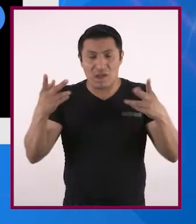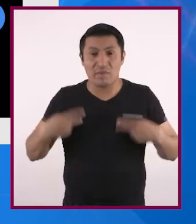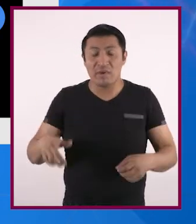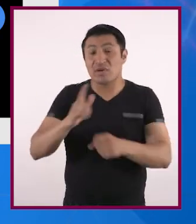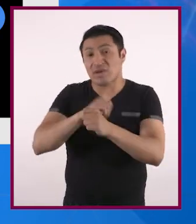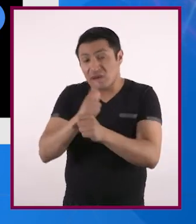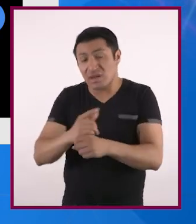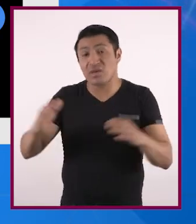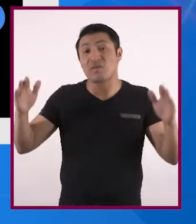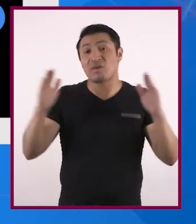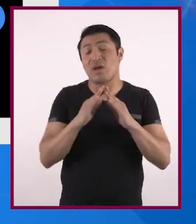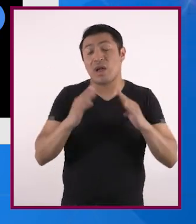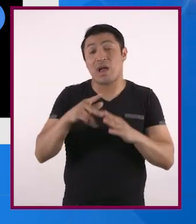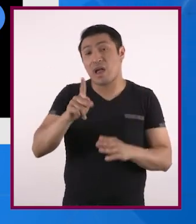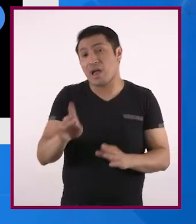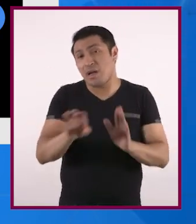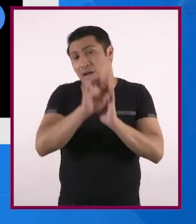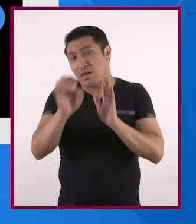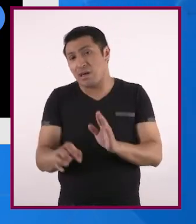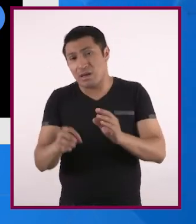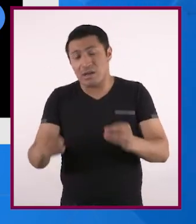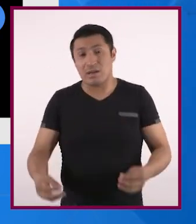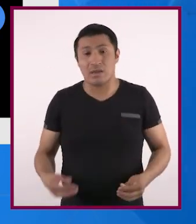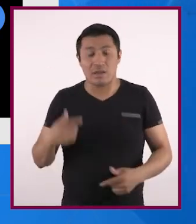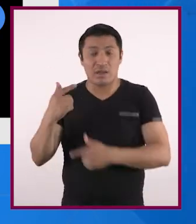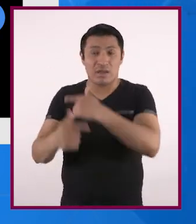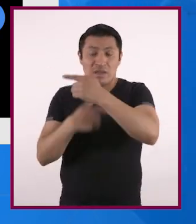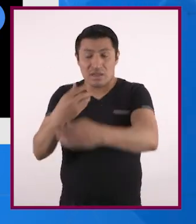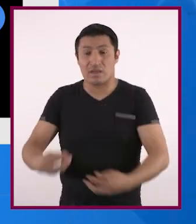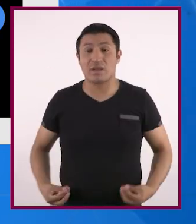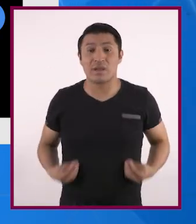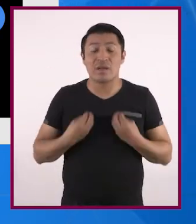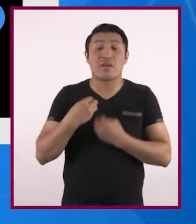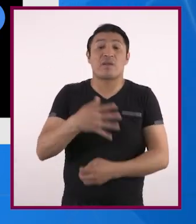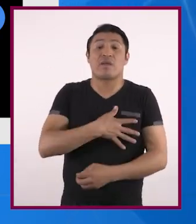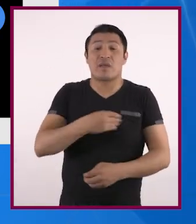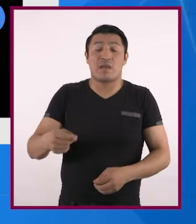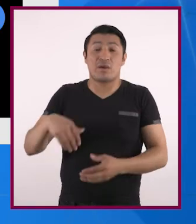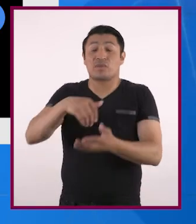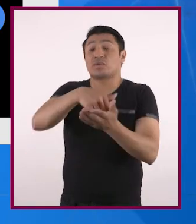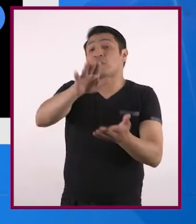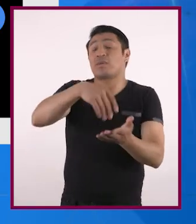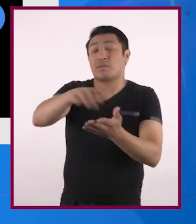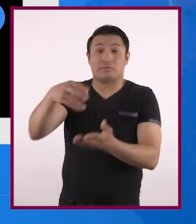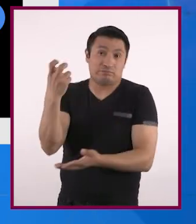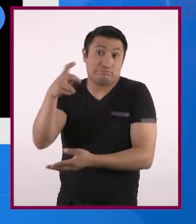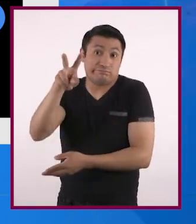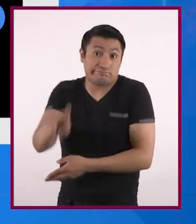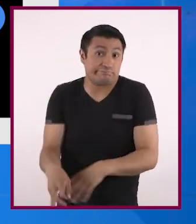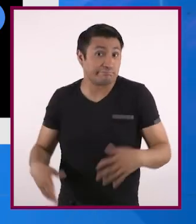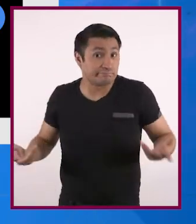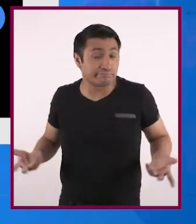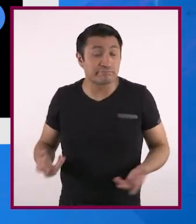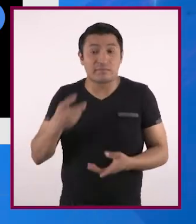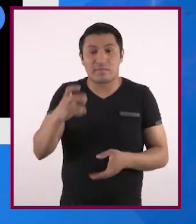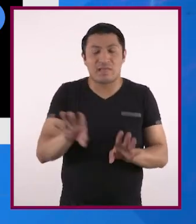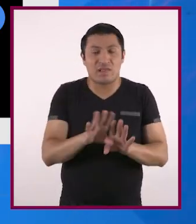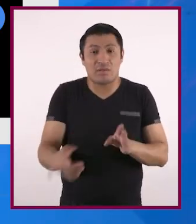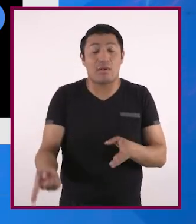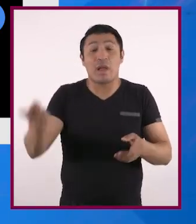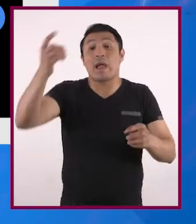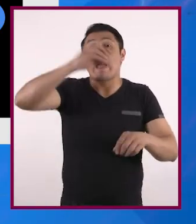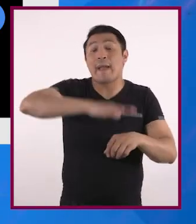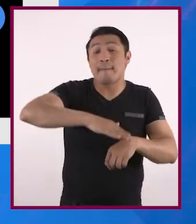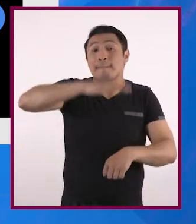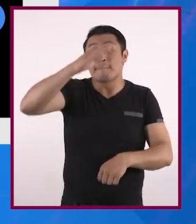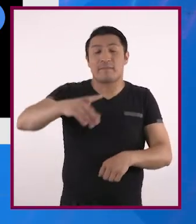tuvieron casa, pero, por ejemplo, heredan en vida y entonces los hijos después los echan. Es real, ¿no? Entonces eso, sumado con una discapacidad,